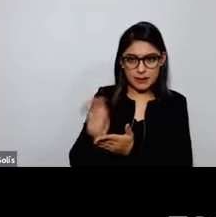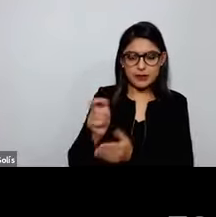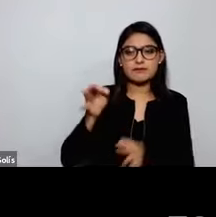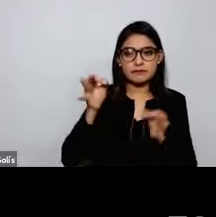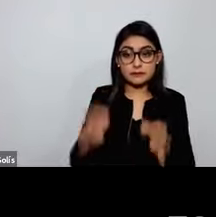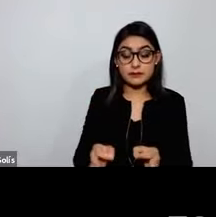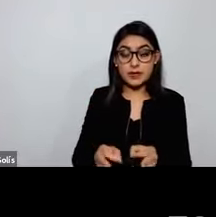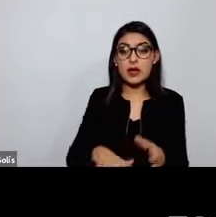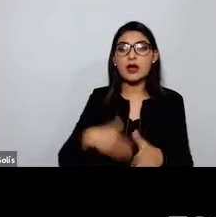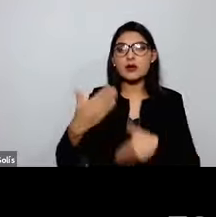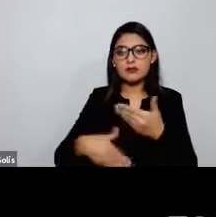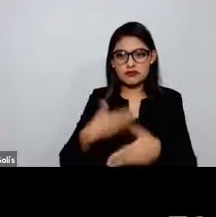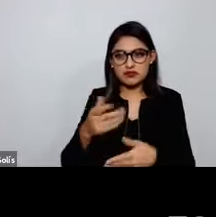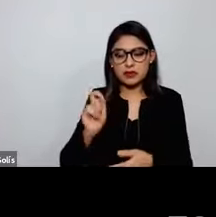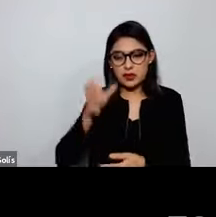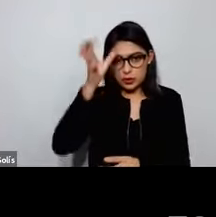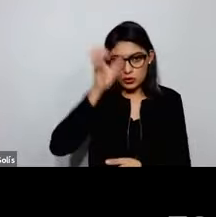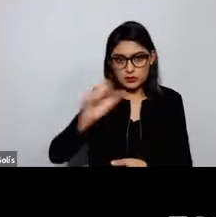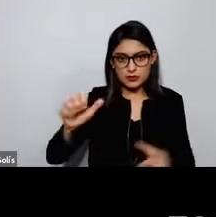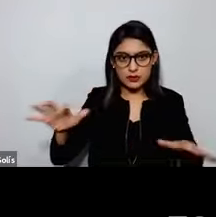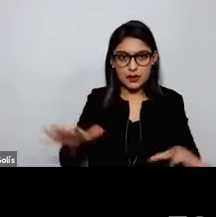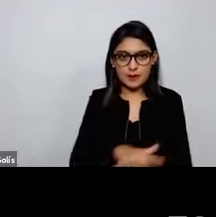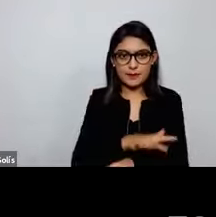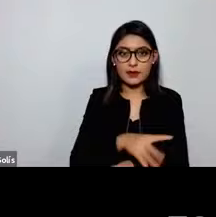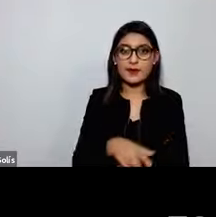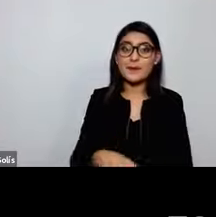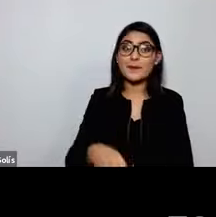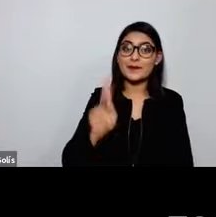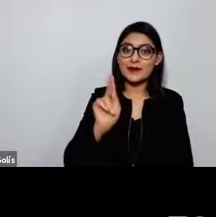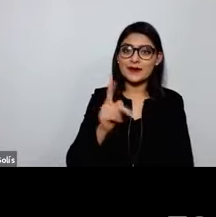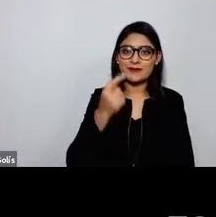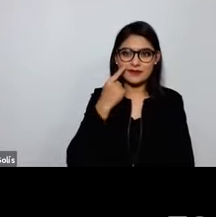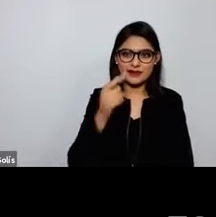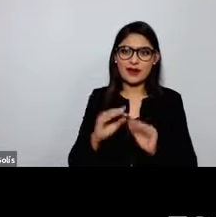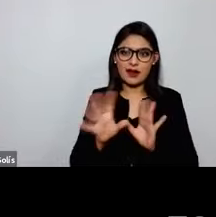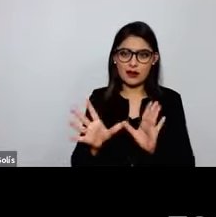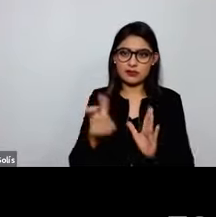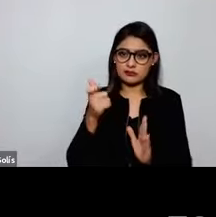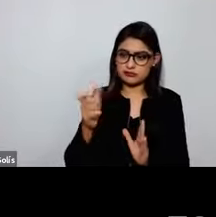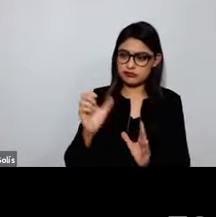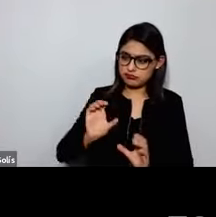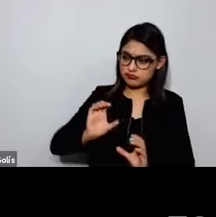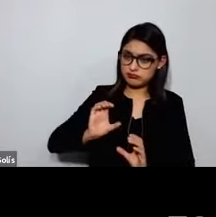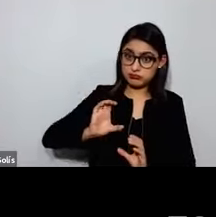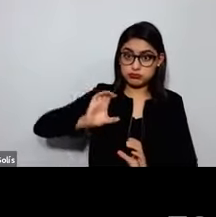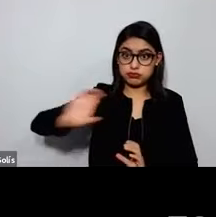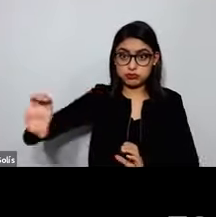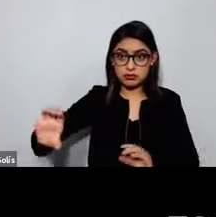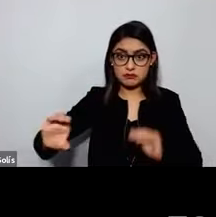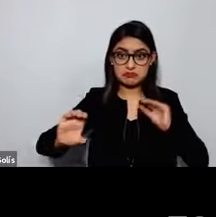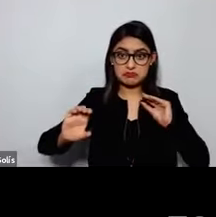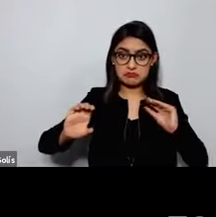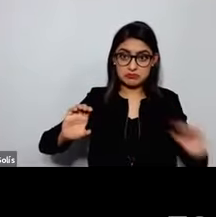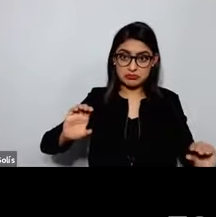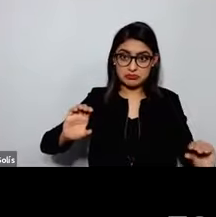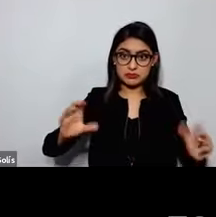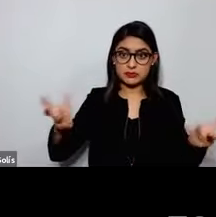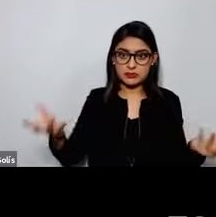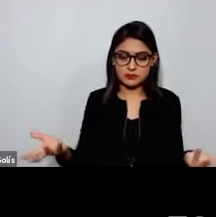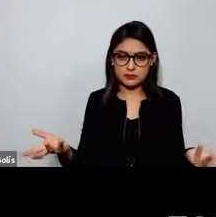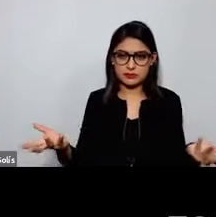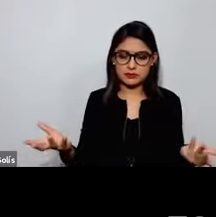esta concepción, pero como podemos ver por la diferencia salarial, a igual trabajo, las mujeres reciben